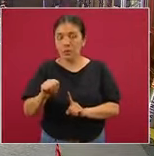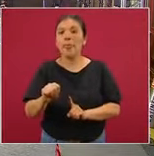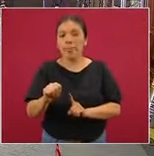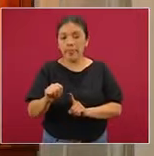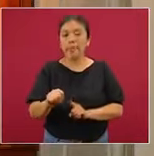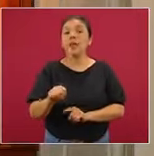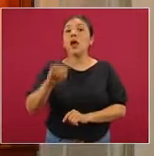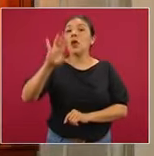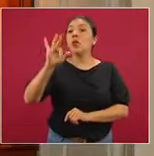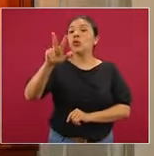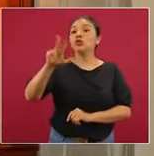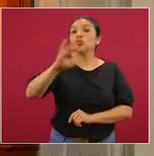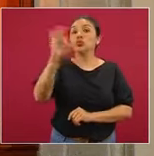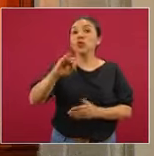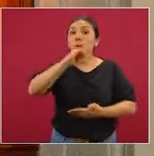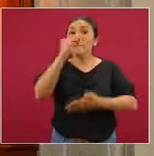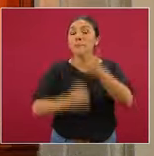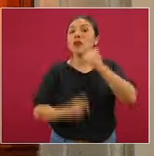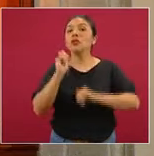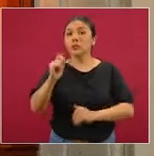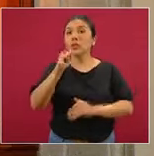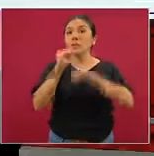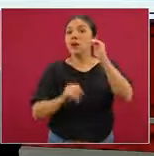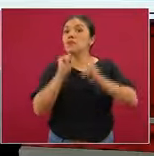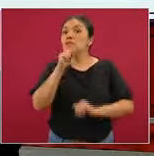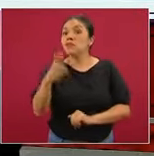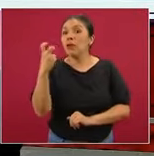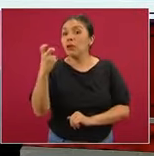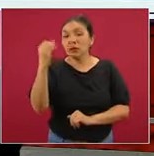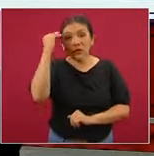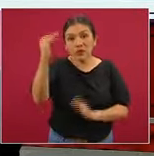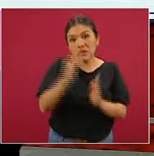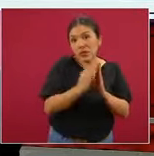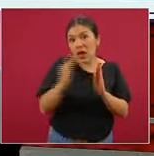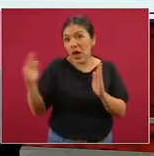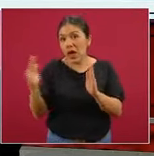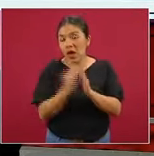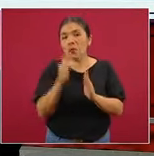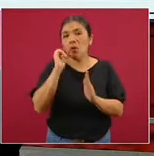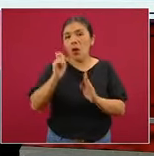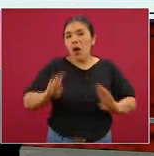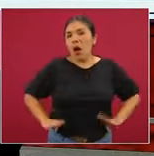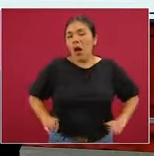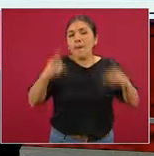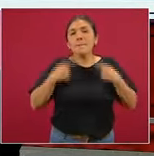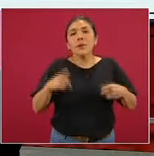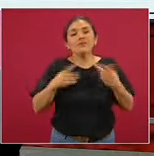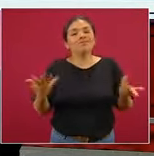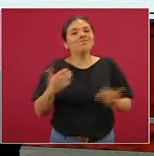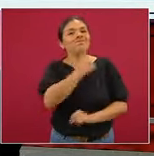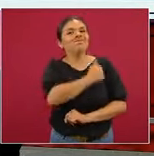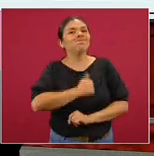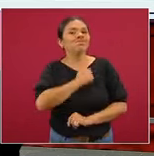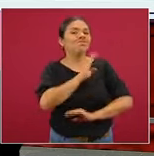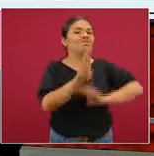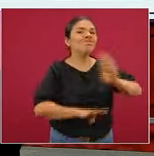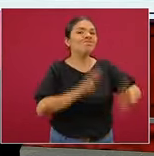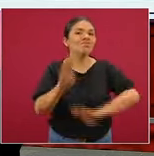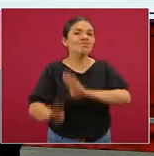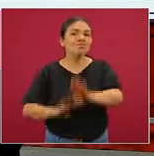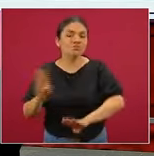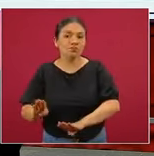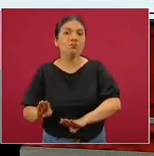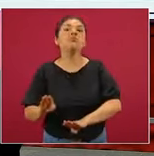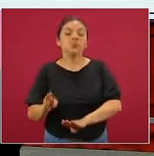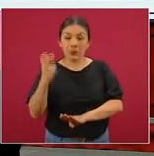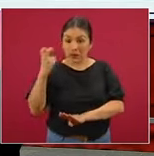Menos 48% también es el descenso para esa misma temporalidad en lo que se refiere a las personas que lamentablemente han perdido la vida, y que